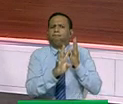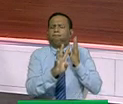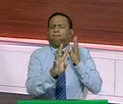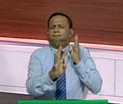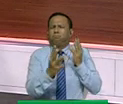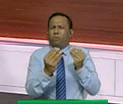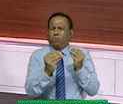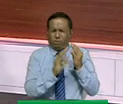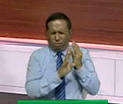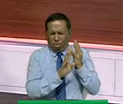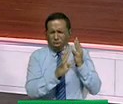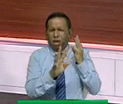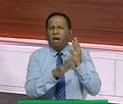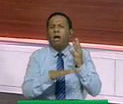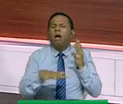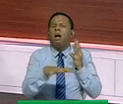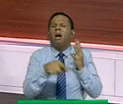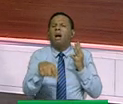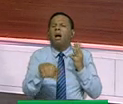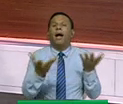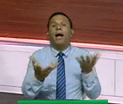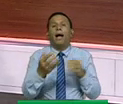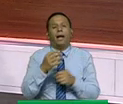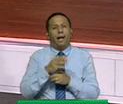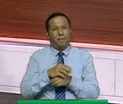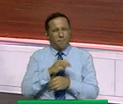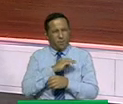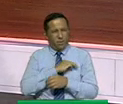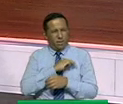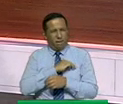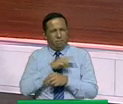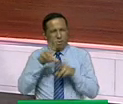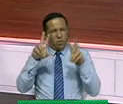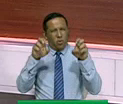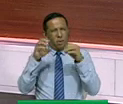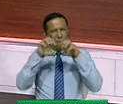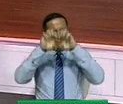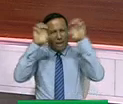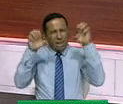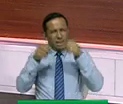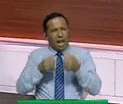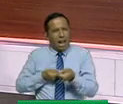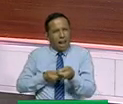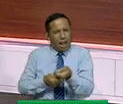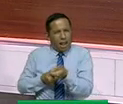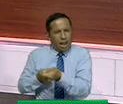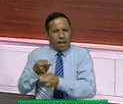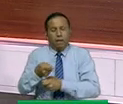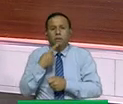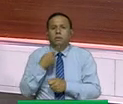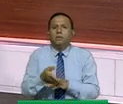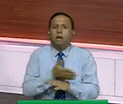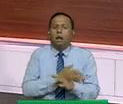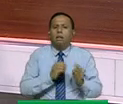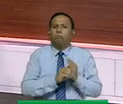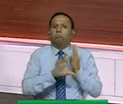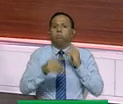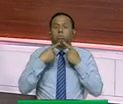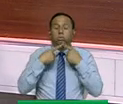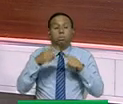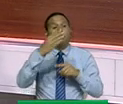en las inmediaciones de la empresa metropolitana de aseo en Quito tras la convocatoria de la institución para 200 plazas